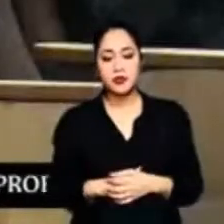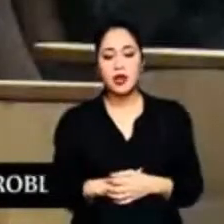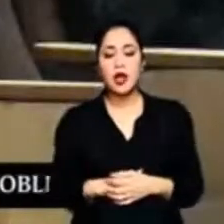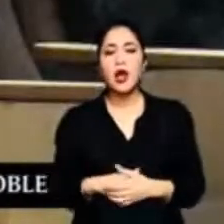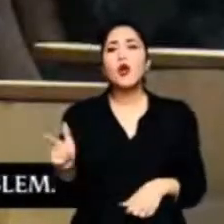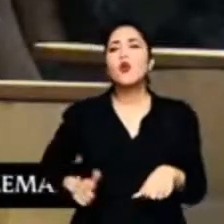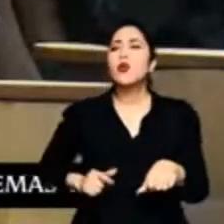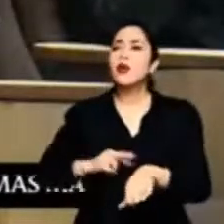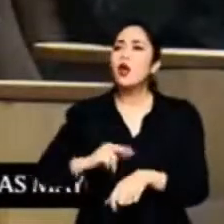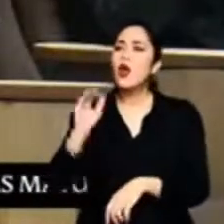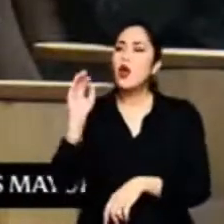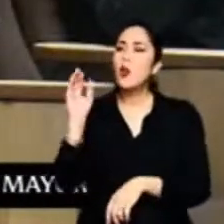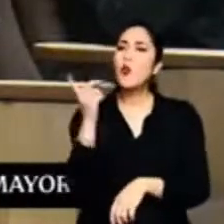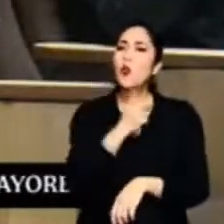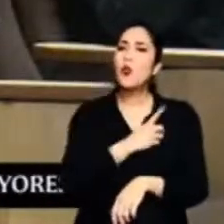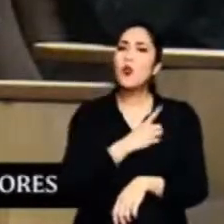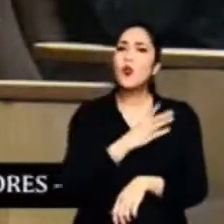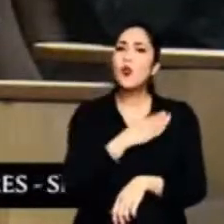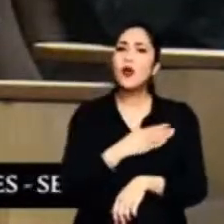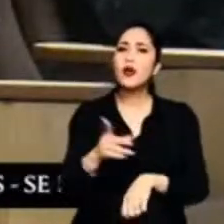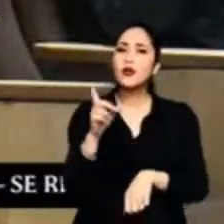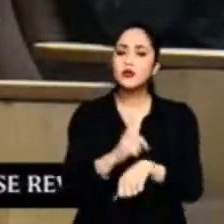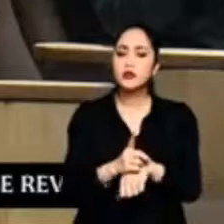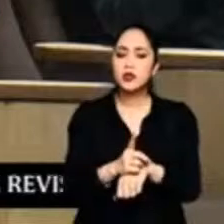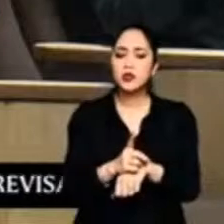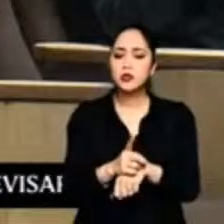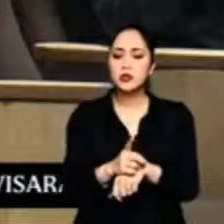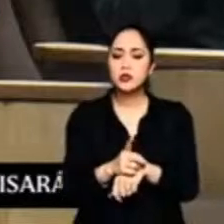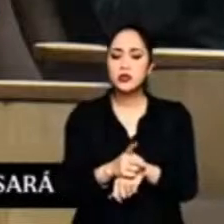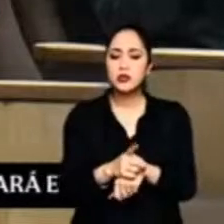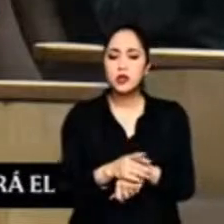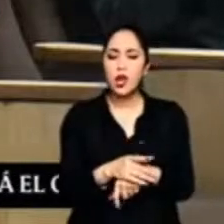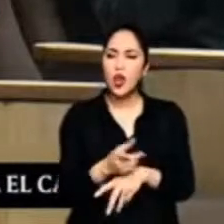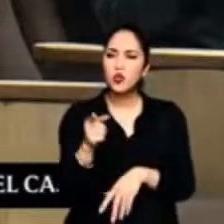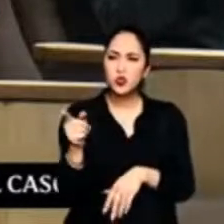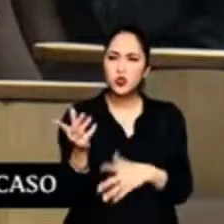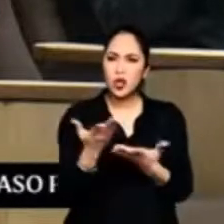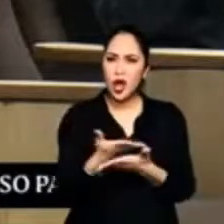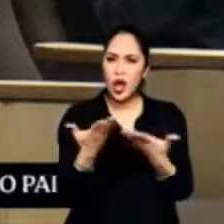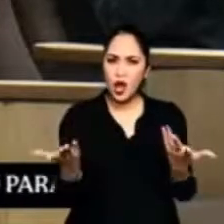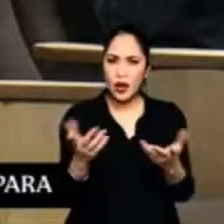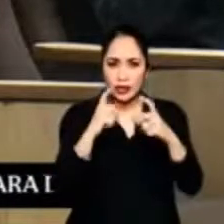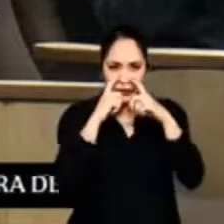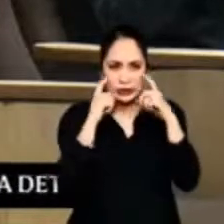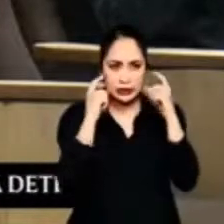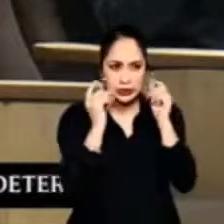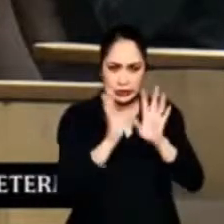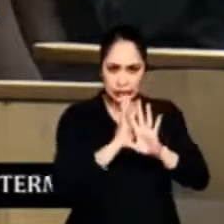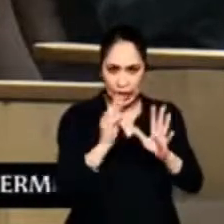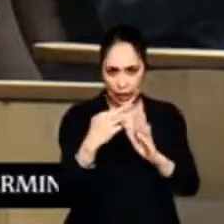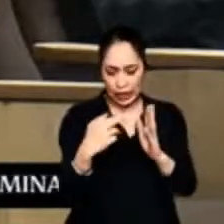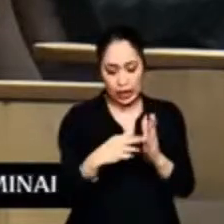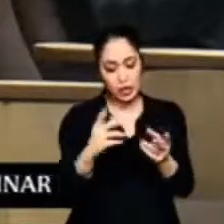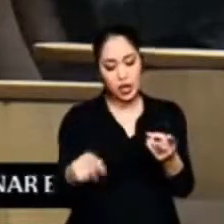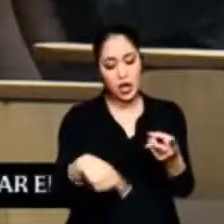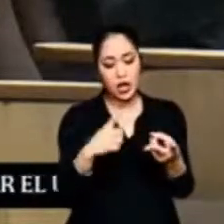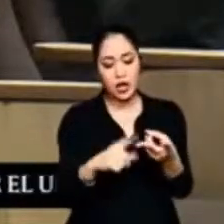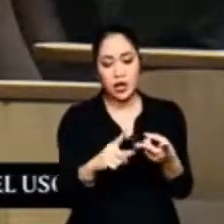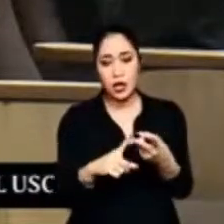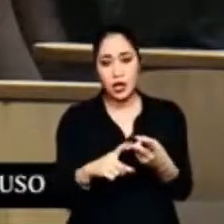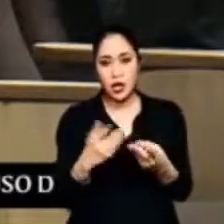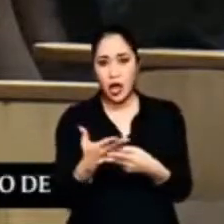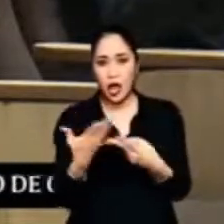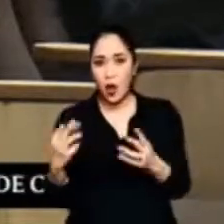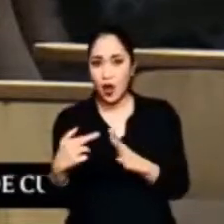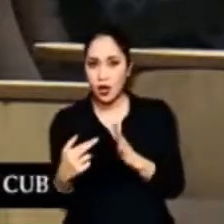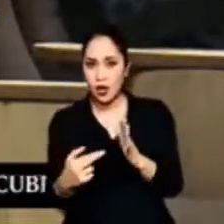del cubrebocas, preguntarle si además está contemplando eliminar alguna otra restricción o medida impuesta por la pandemia y